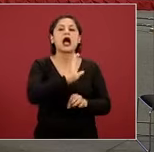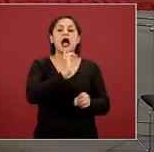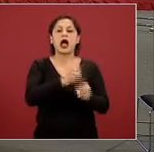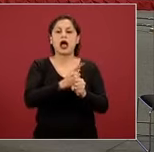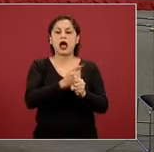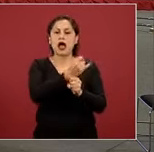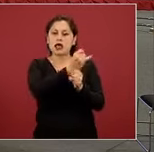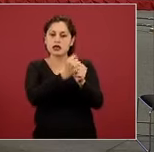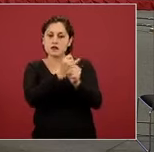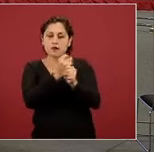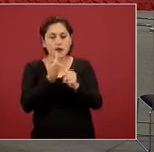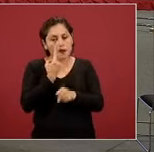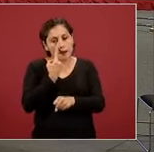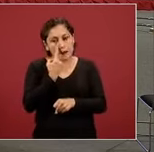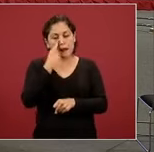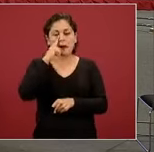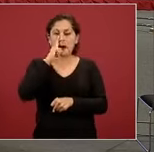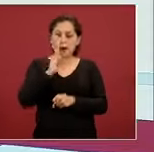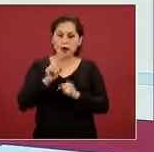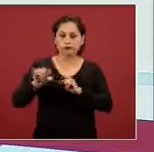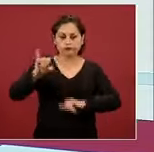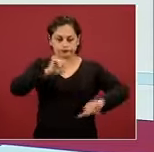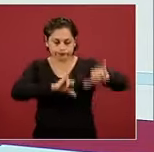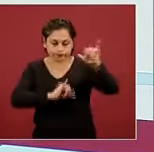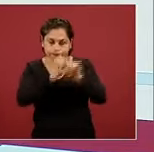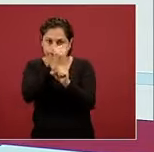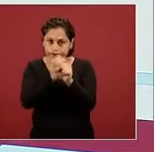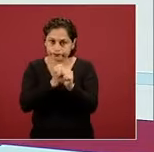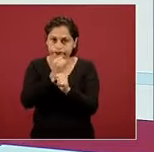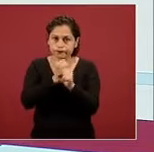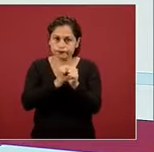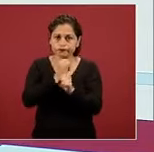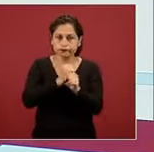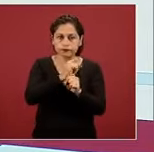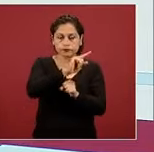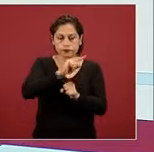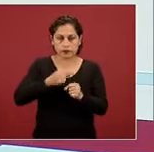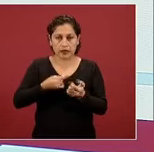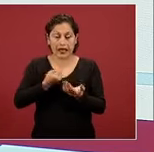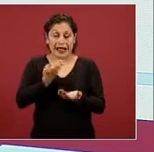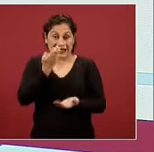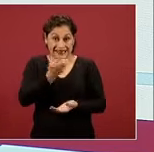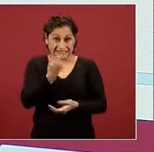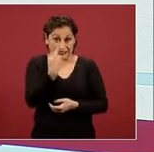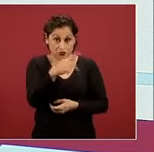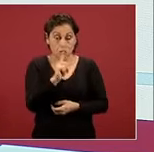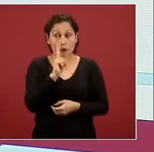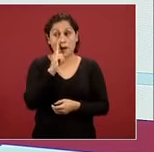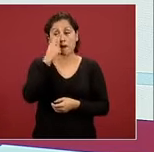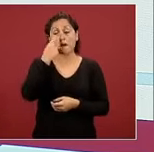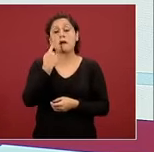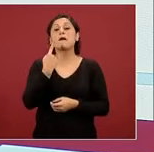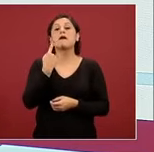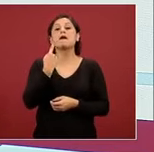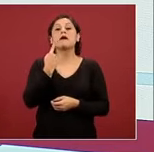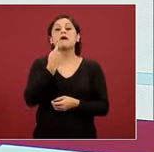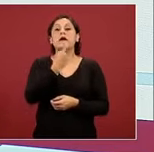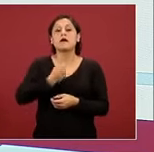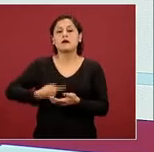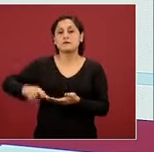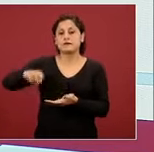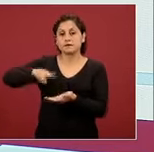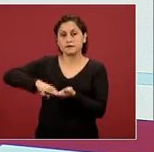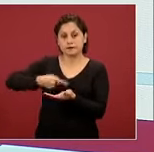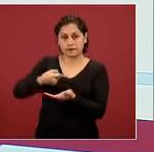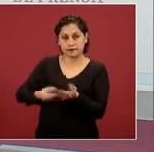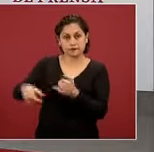las secreciones respiratorias para diagnóstico, que a esas secreciones, esos líquidos respiratorios, se procesan con